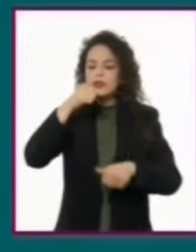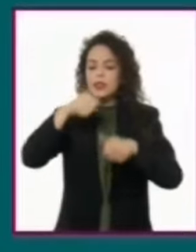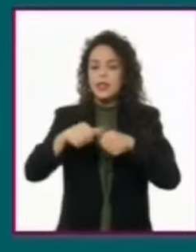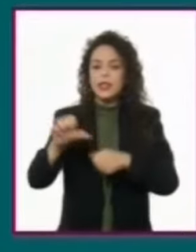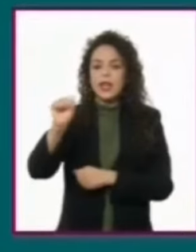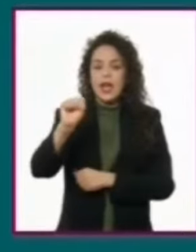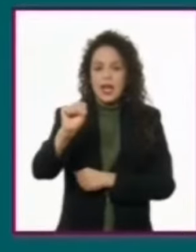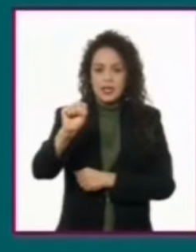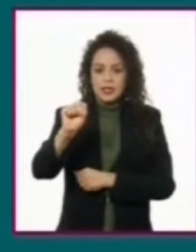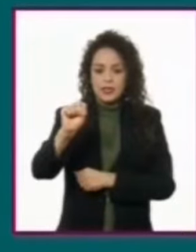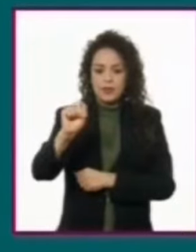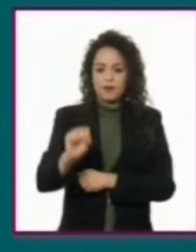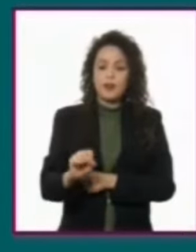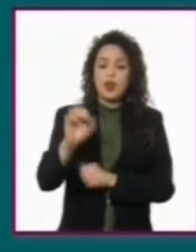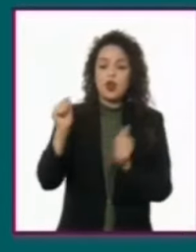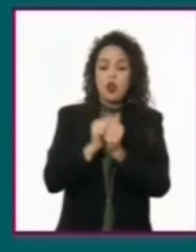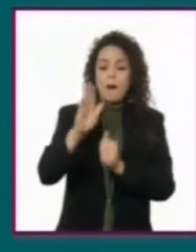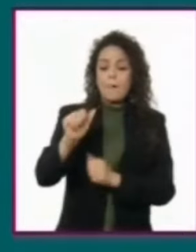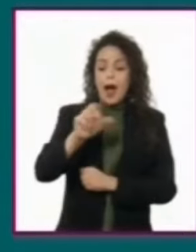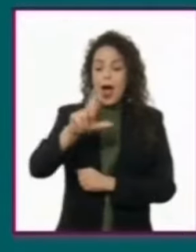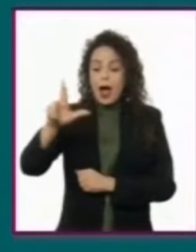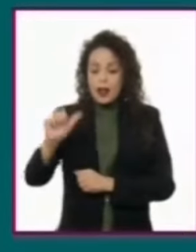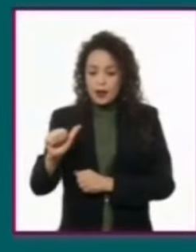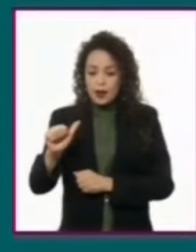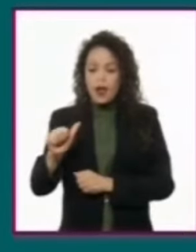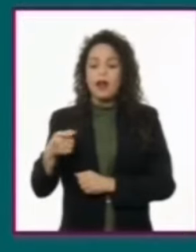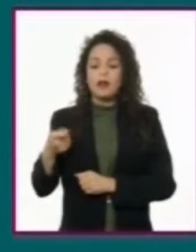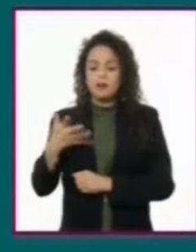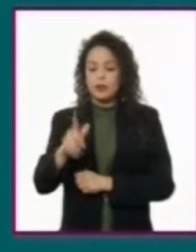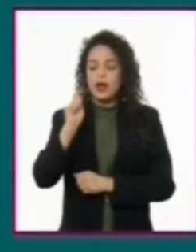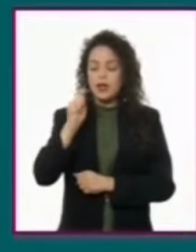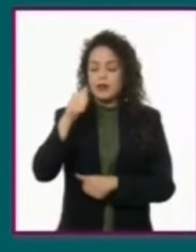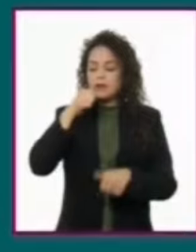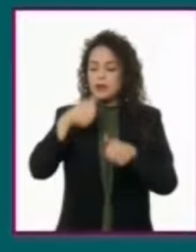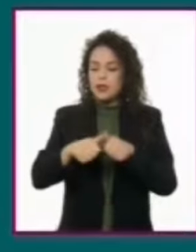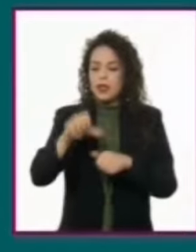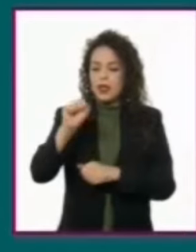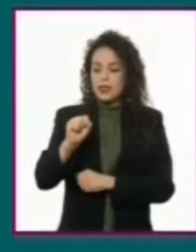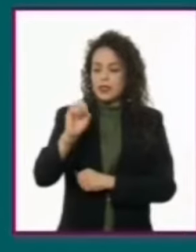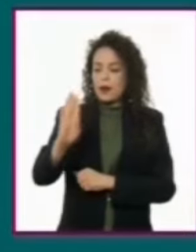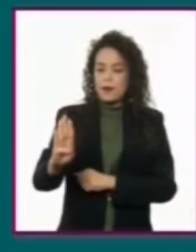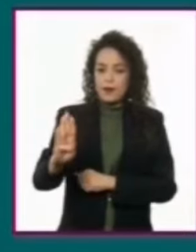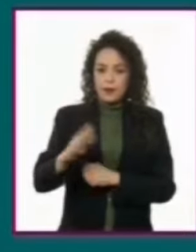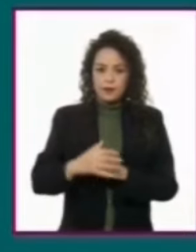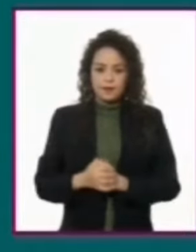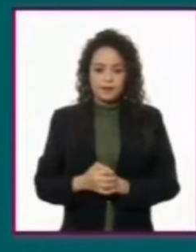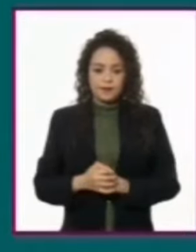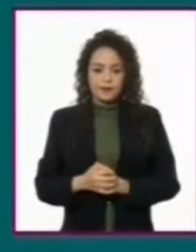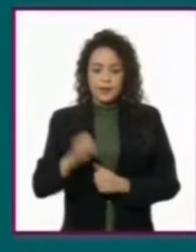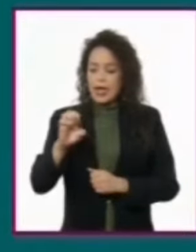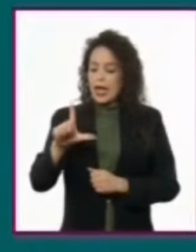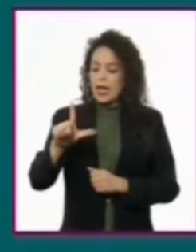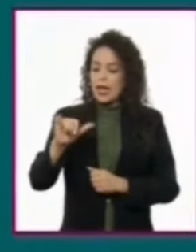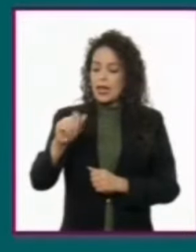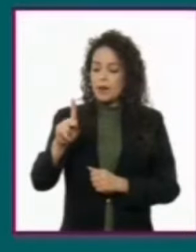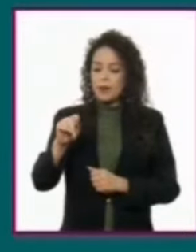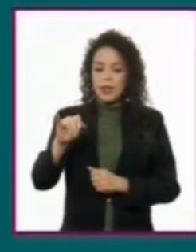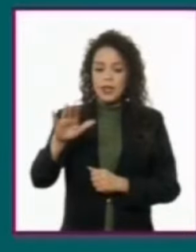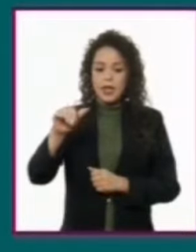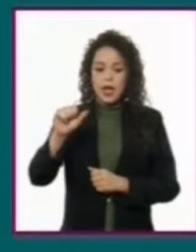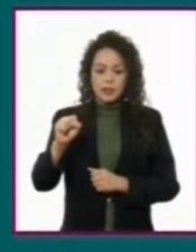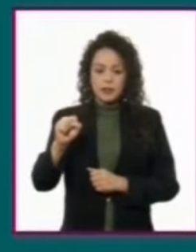espirales barradas o con barra, representadas con las letras S, B, y las elípticas,